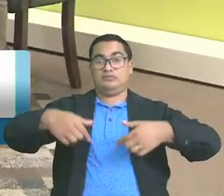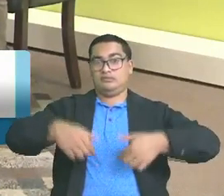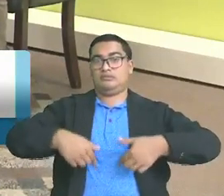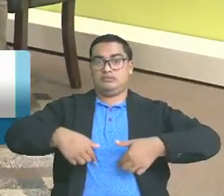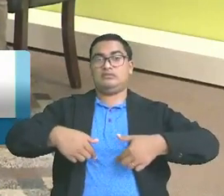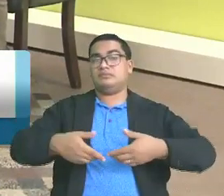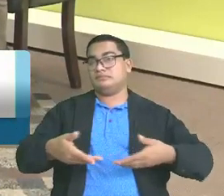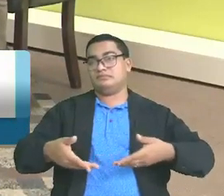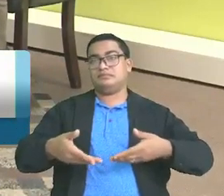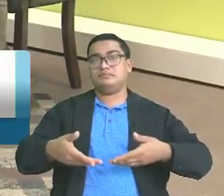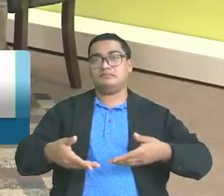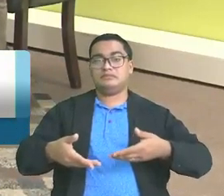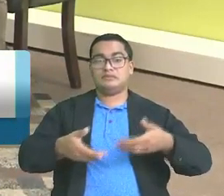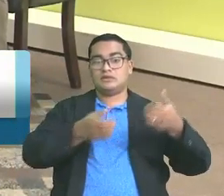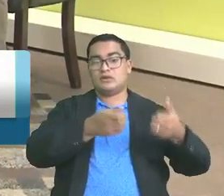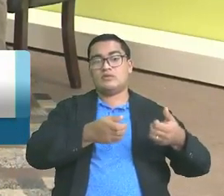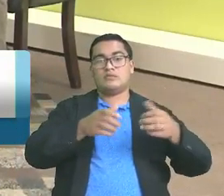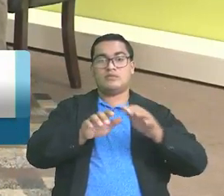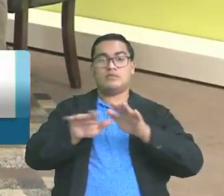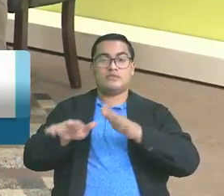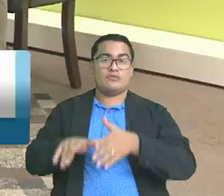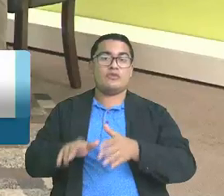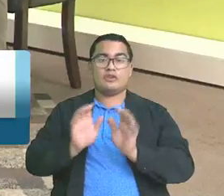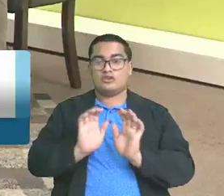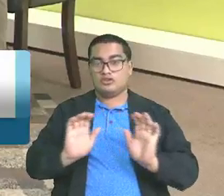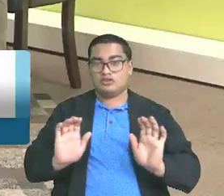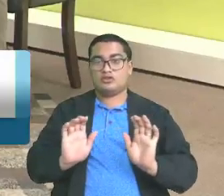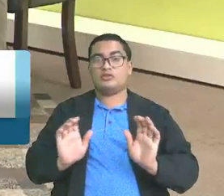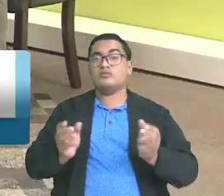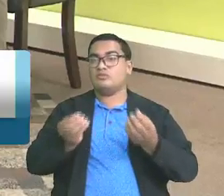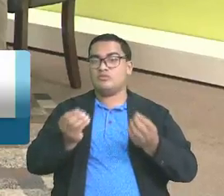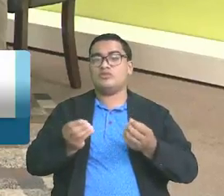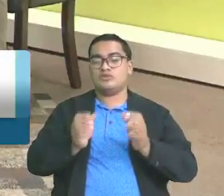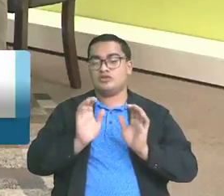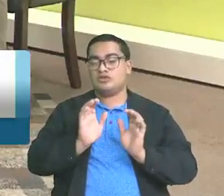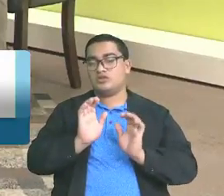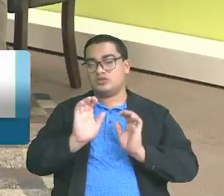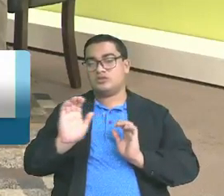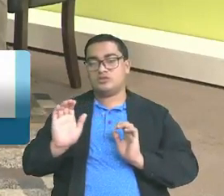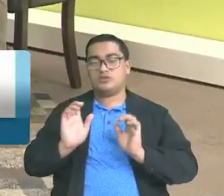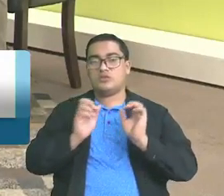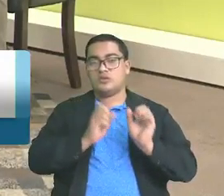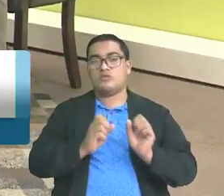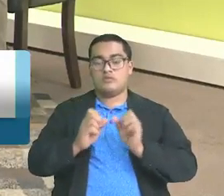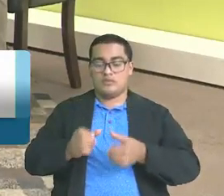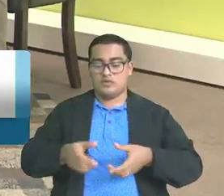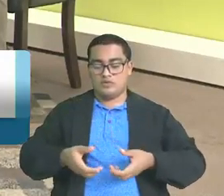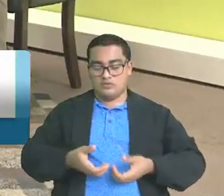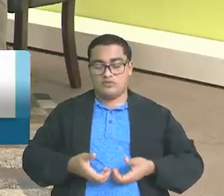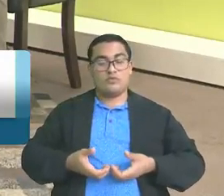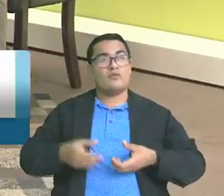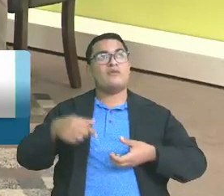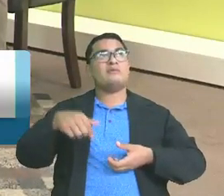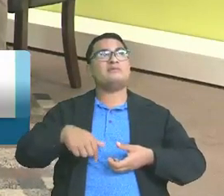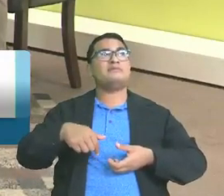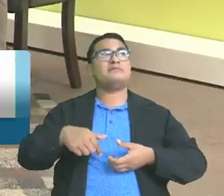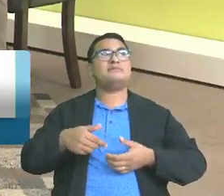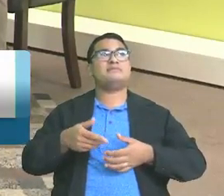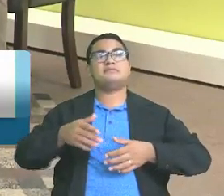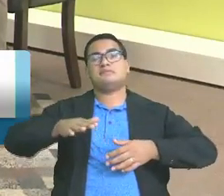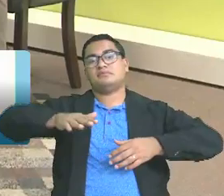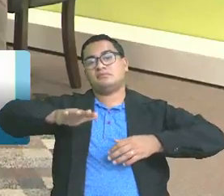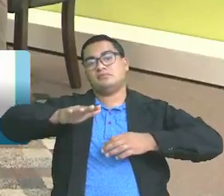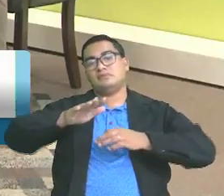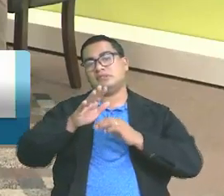región. Y se da tanto en niñas como en niños. Es más frecuente en los niños, con una relación de 4 a 1, y aparece